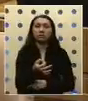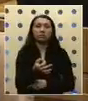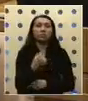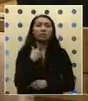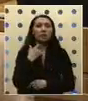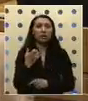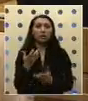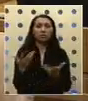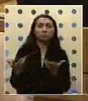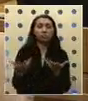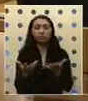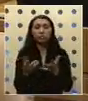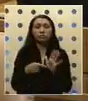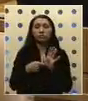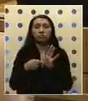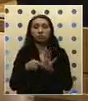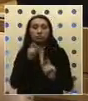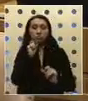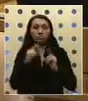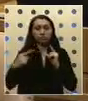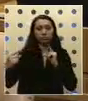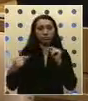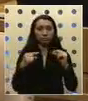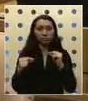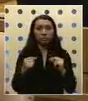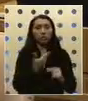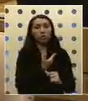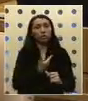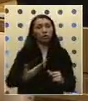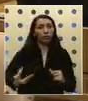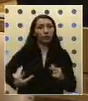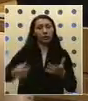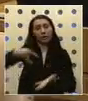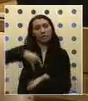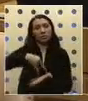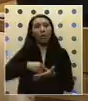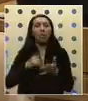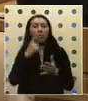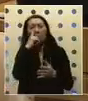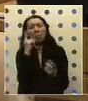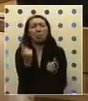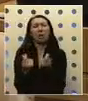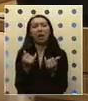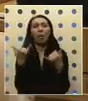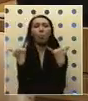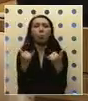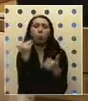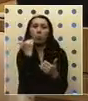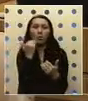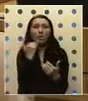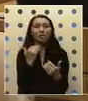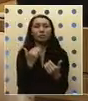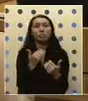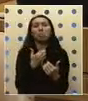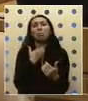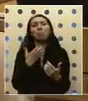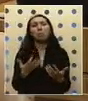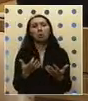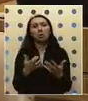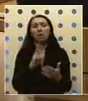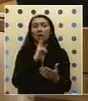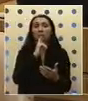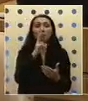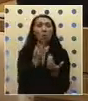la manera en que se plantea el debate entre el gobierno y los parlamentarios parecía un juego de niños. Porque la